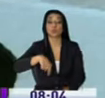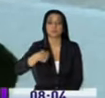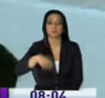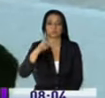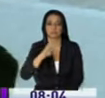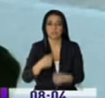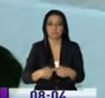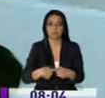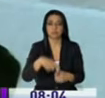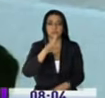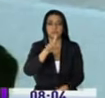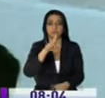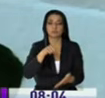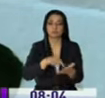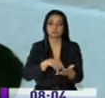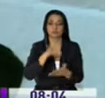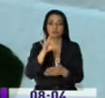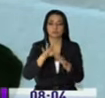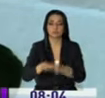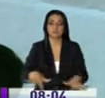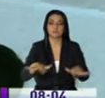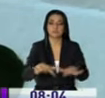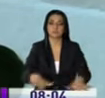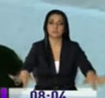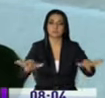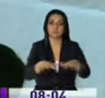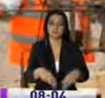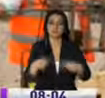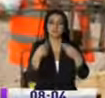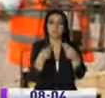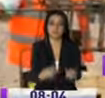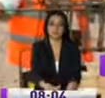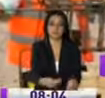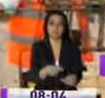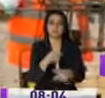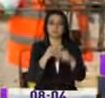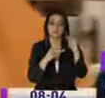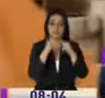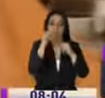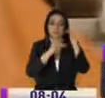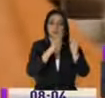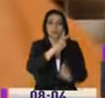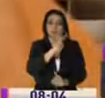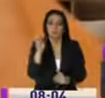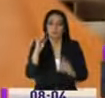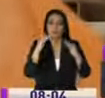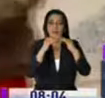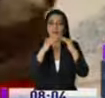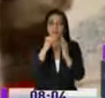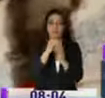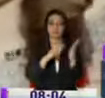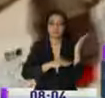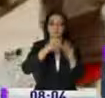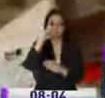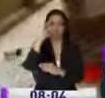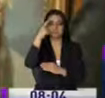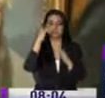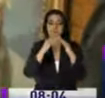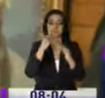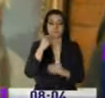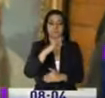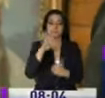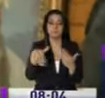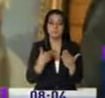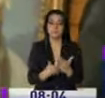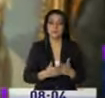de 100.8 hectáreas, en el que se construirán 618 viviendas del proyecto de gobierno Casa para Todos. Y lo